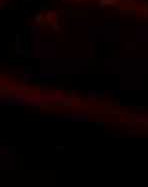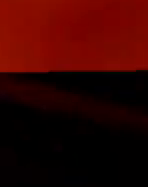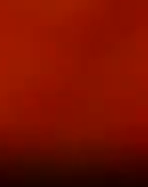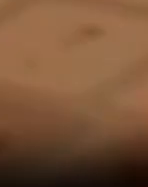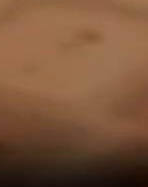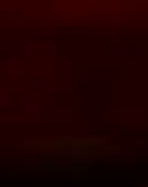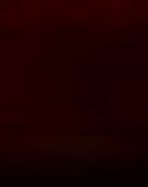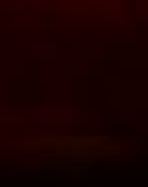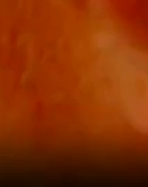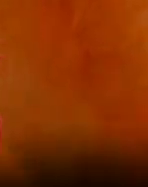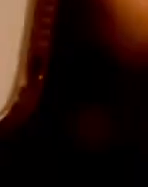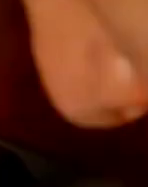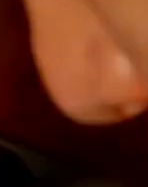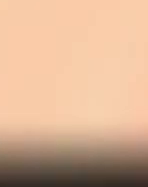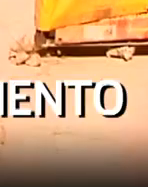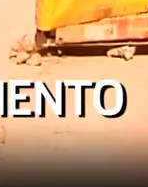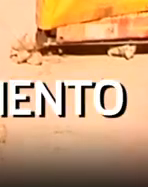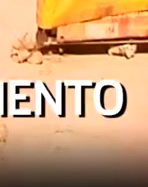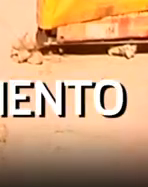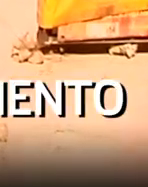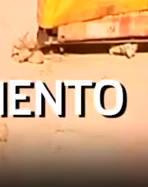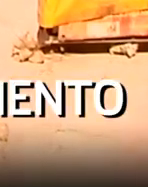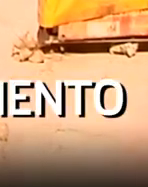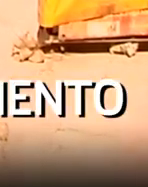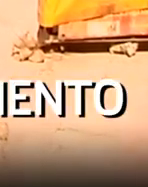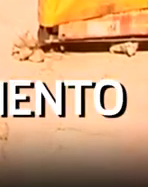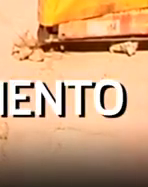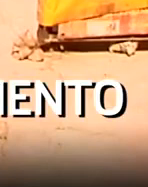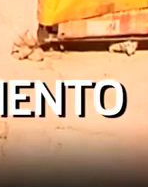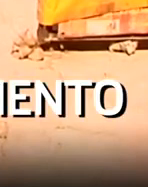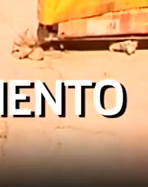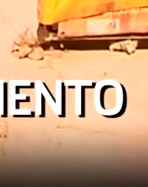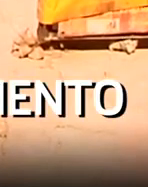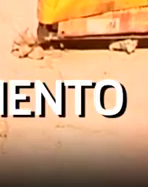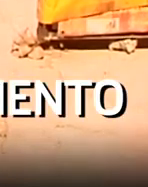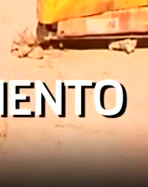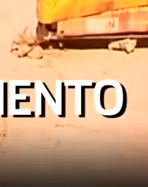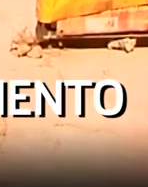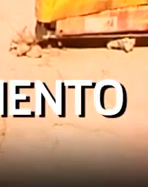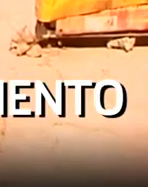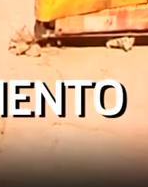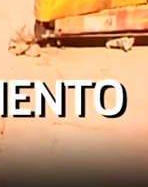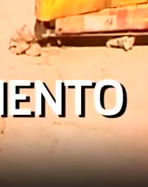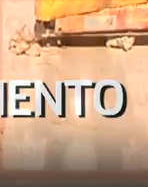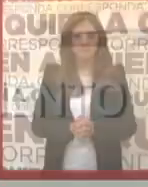Alfonso Vargas. Periodismo digital en todo momento.